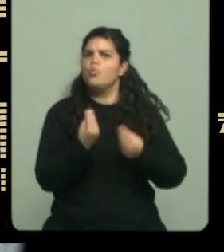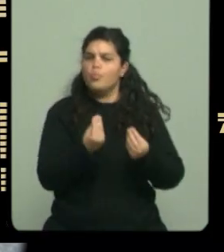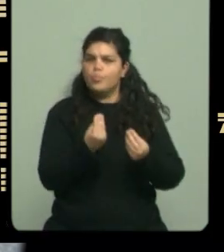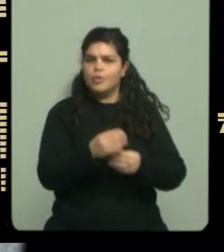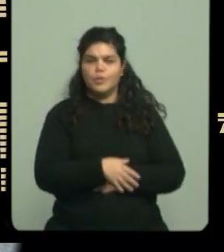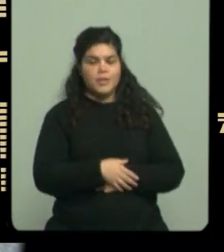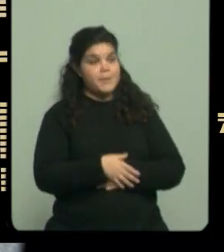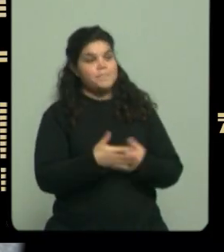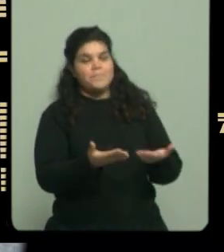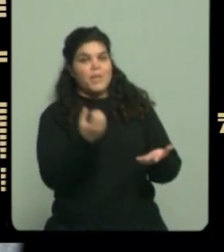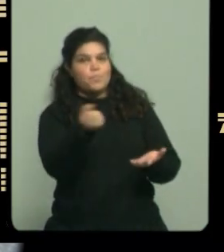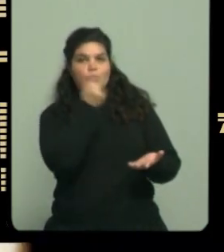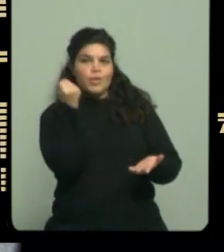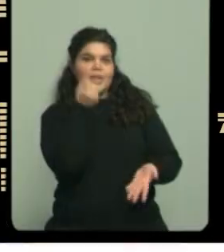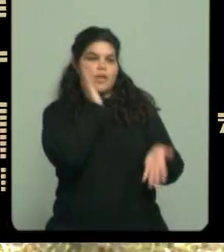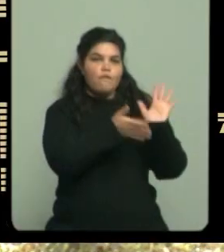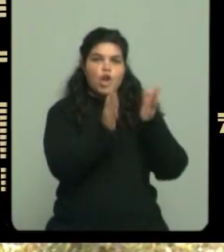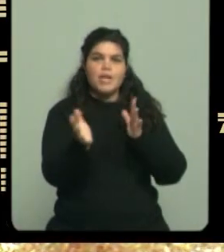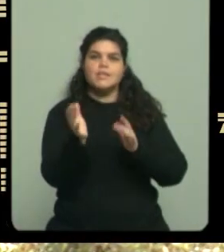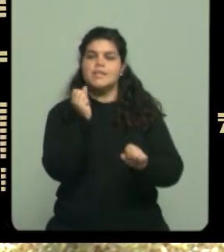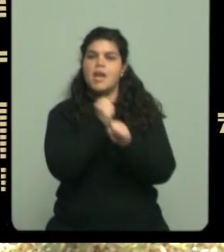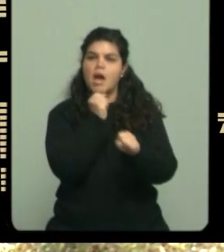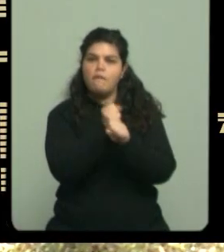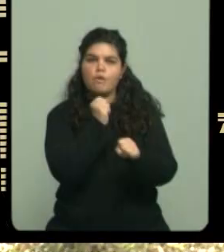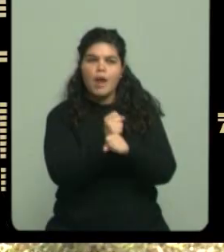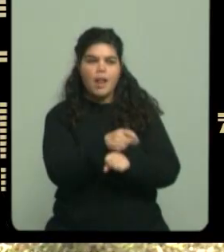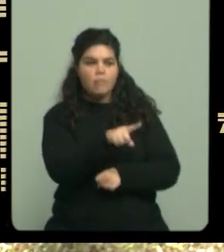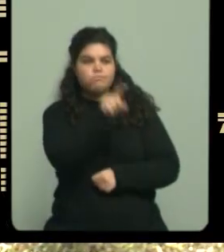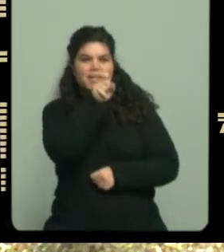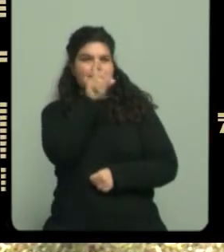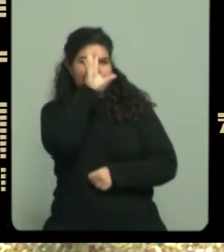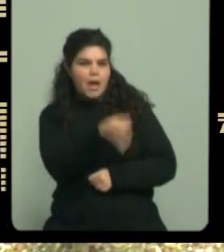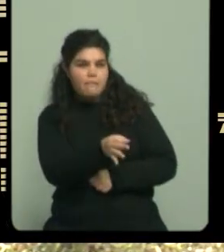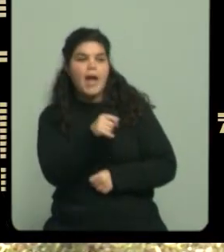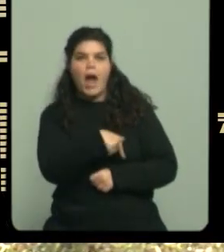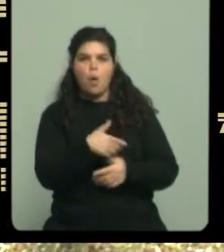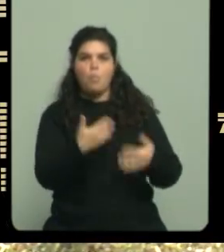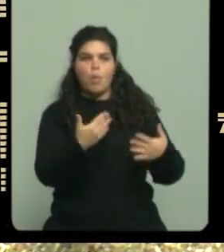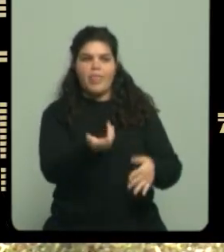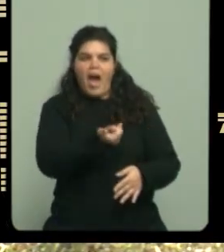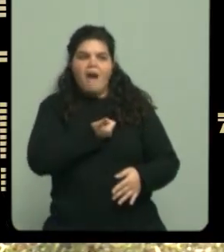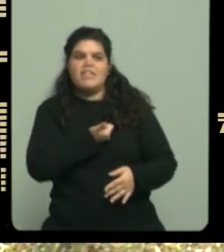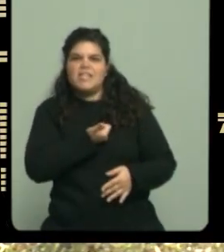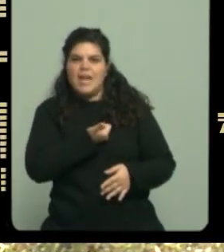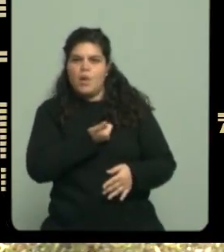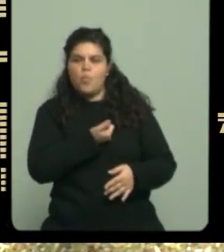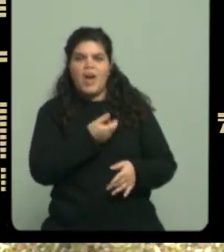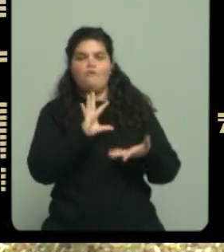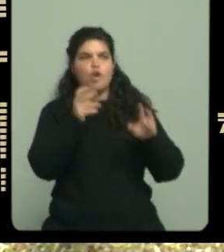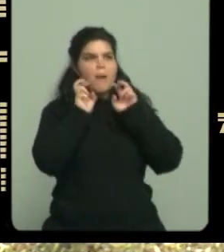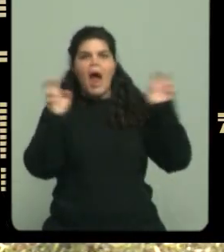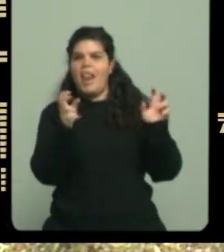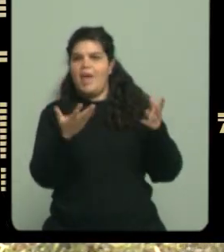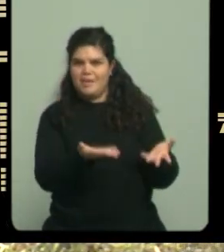persona. Claro, yo creo que conociendo de qué va la violencia laboral, puede llegar a desactivar y a alertar hay una